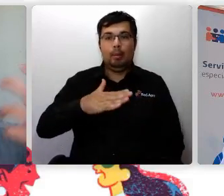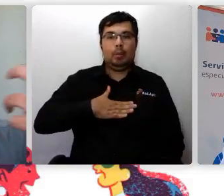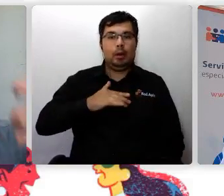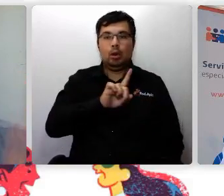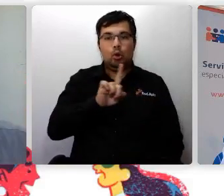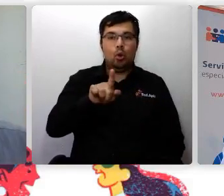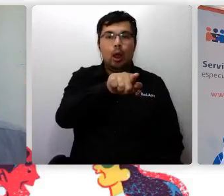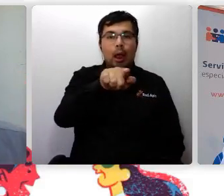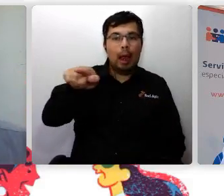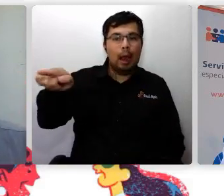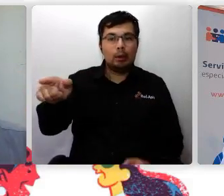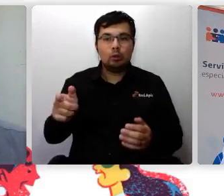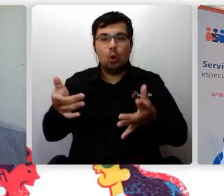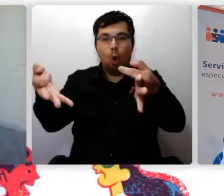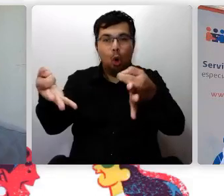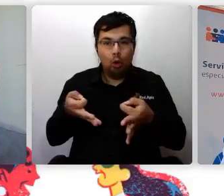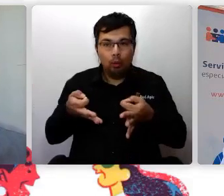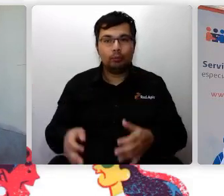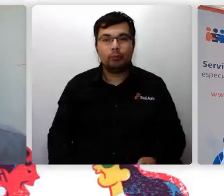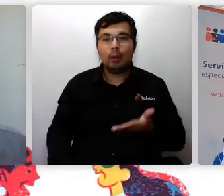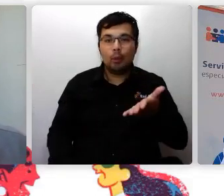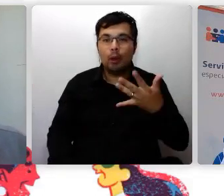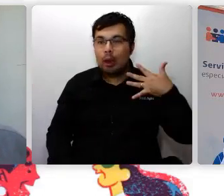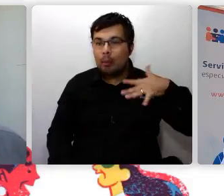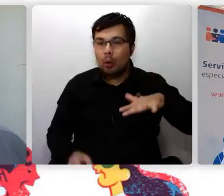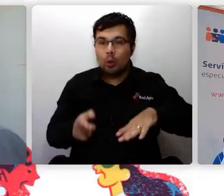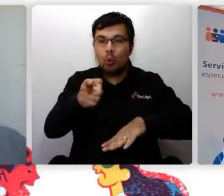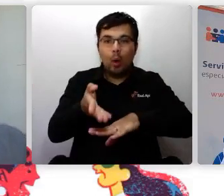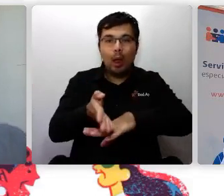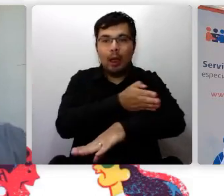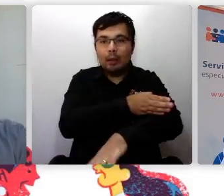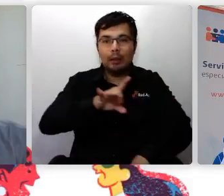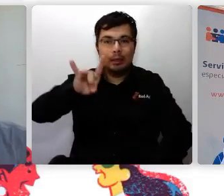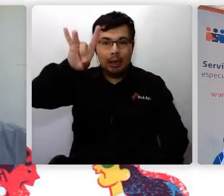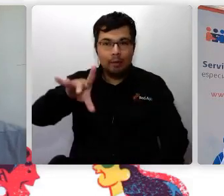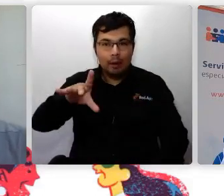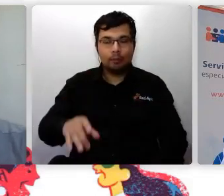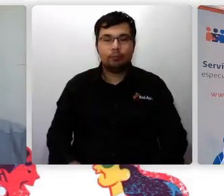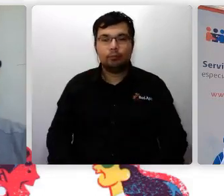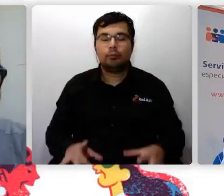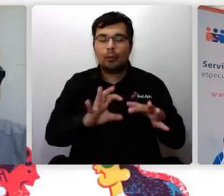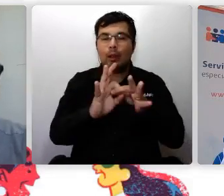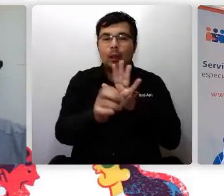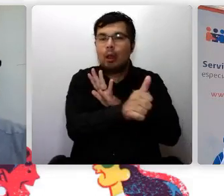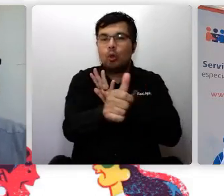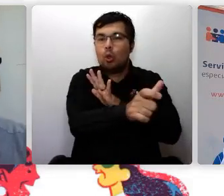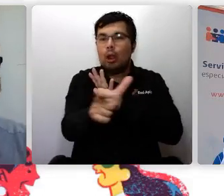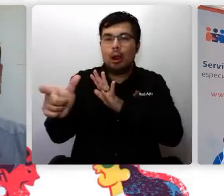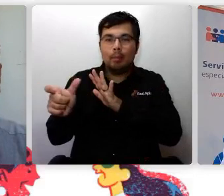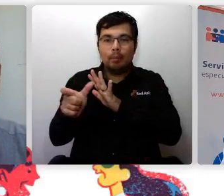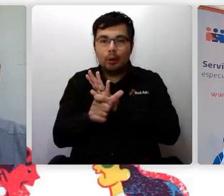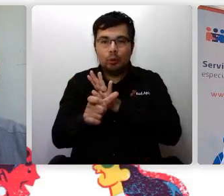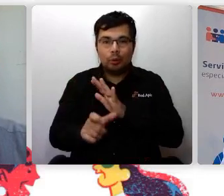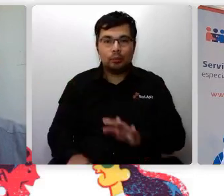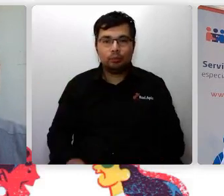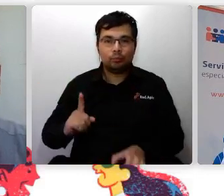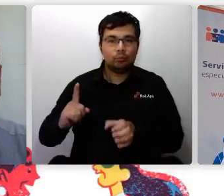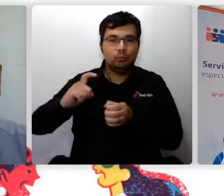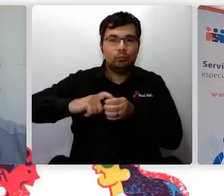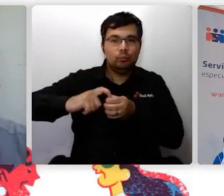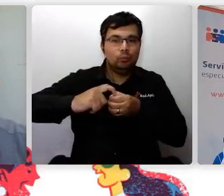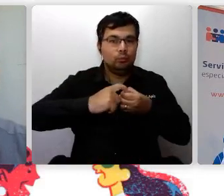Por eso es sumamente importante que también estemos al tanto de ello. Agradecer a todos los que han venido sumando, que han sido bastante durante la